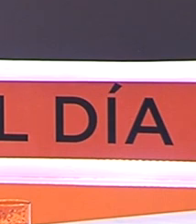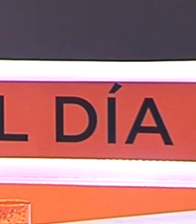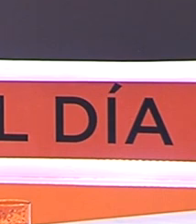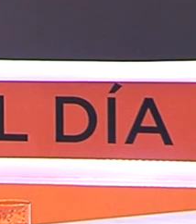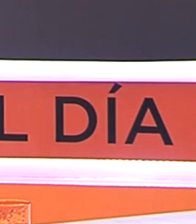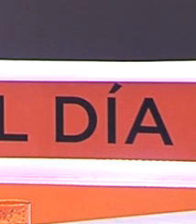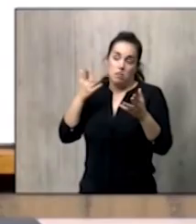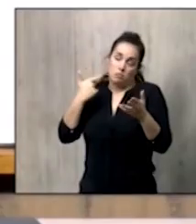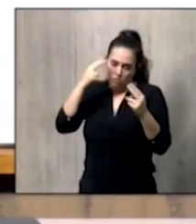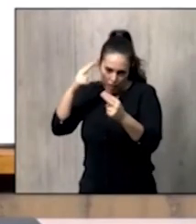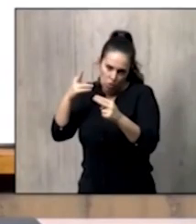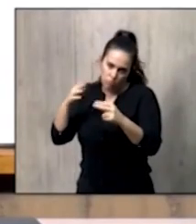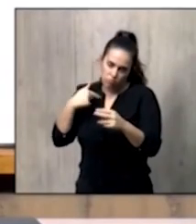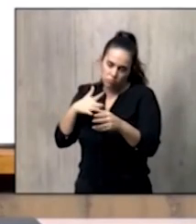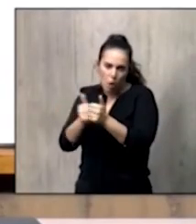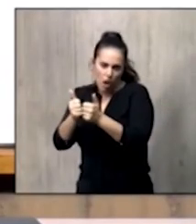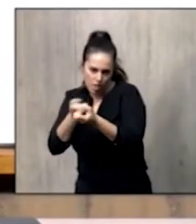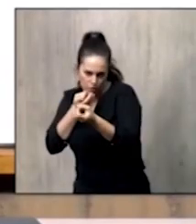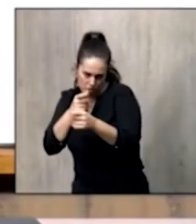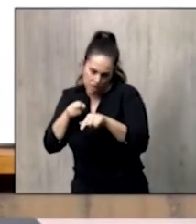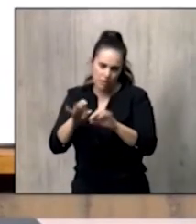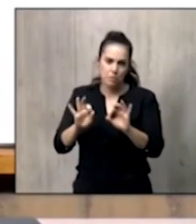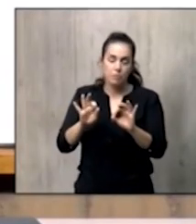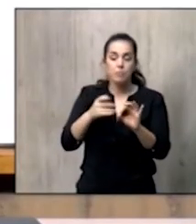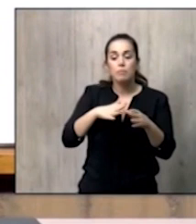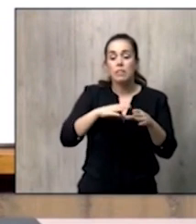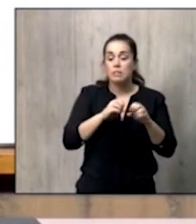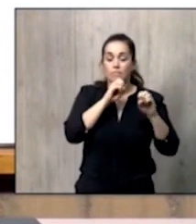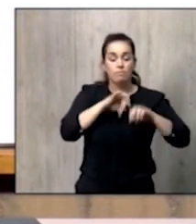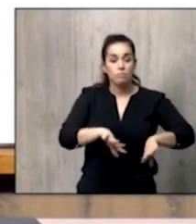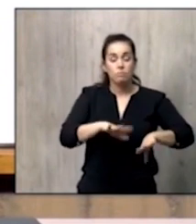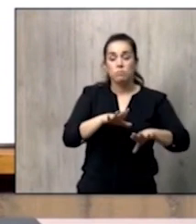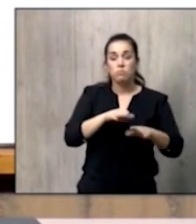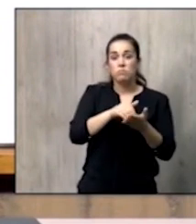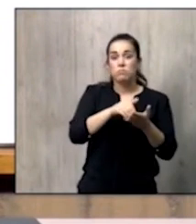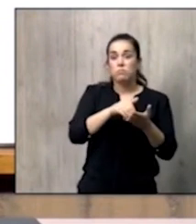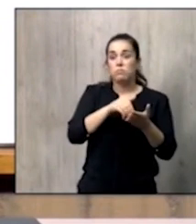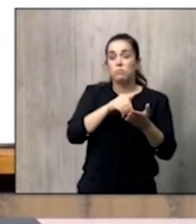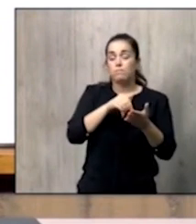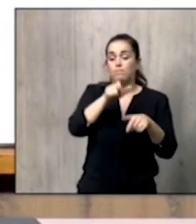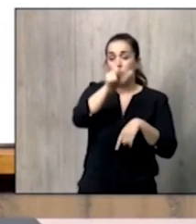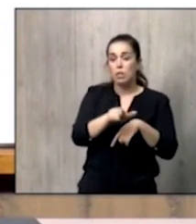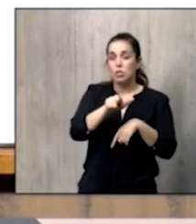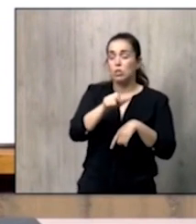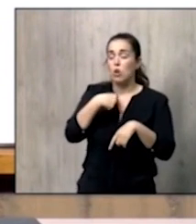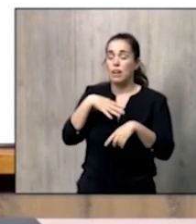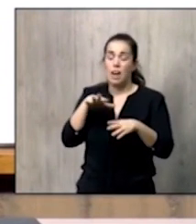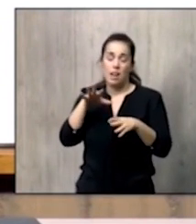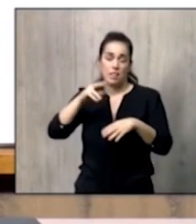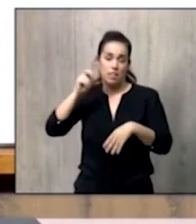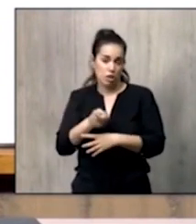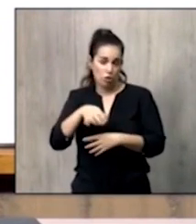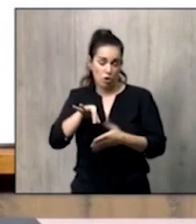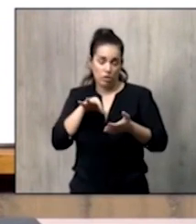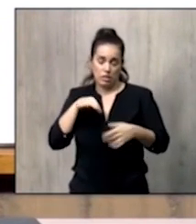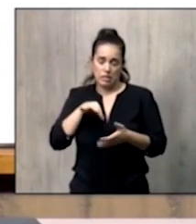Domínguez. Ha acordado el cese del director del Servicio Canario de Salud, don Conrado